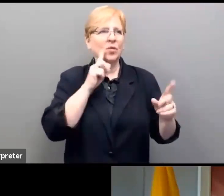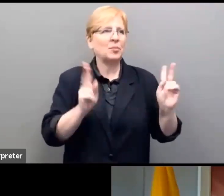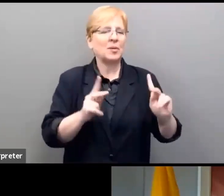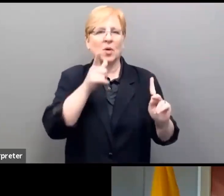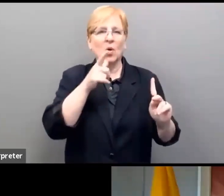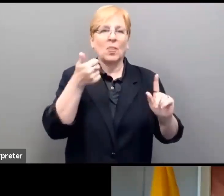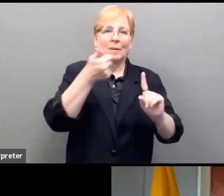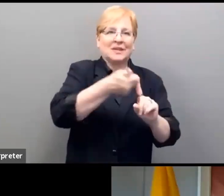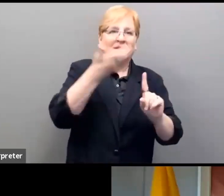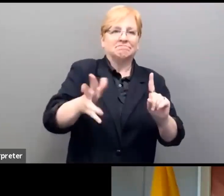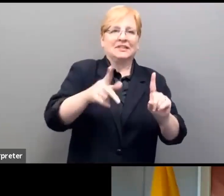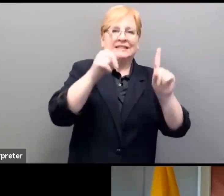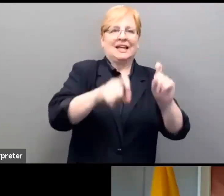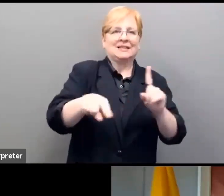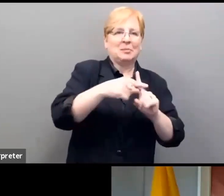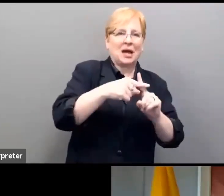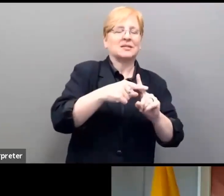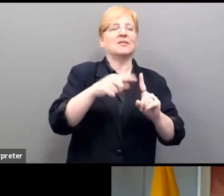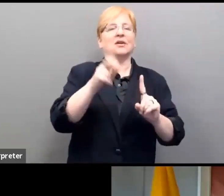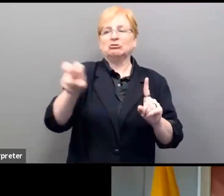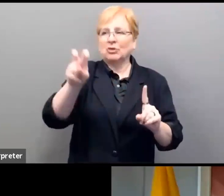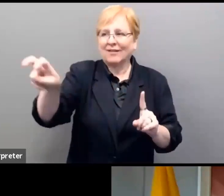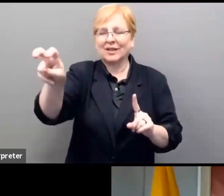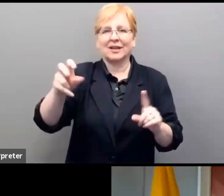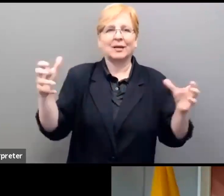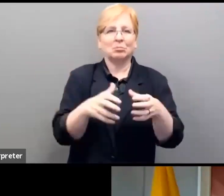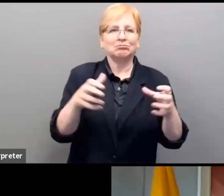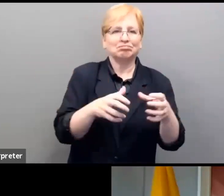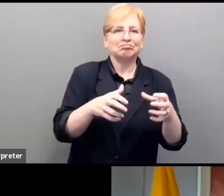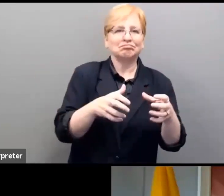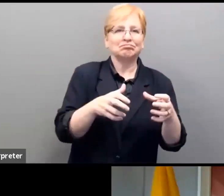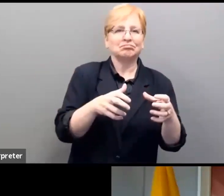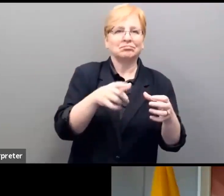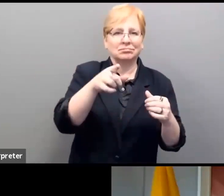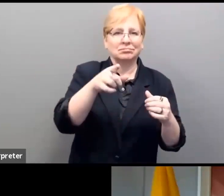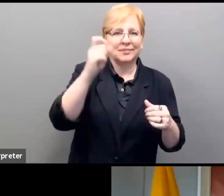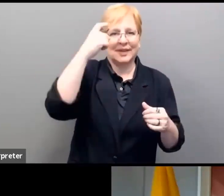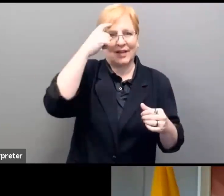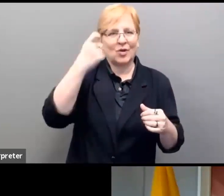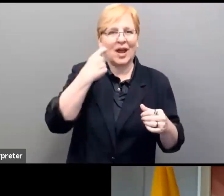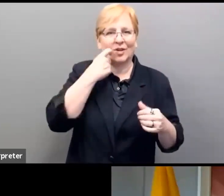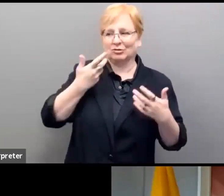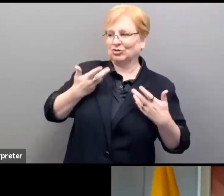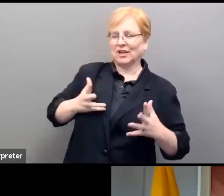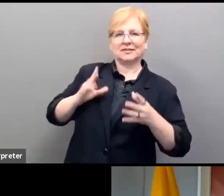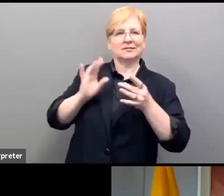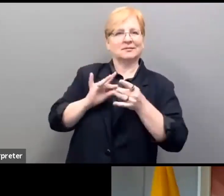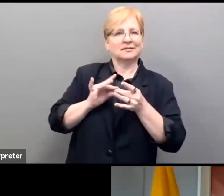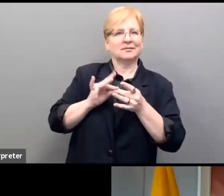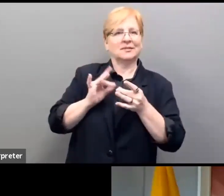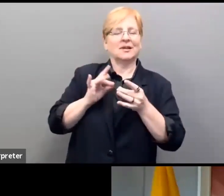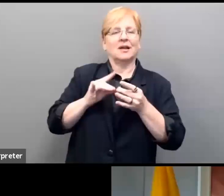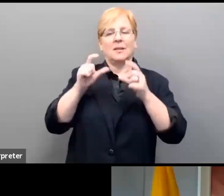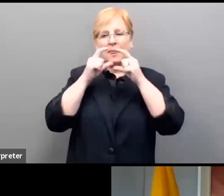y reuniones están muy citados entre las personas que han dado positivo. Viaje bastante alto, reuniones,